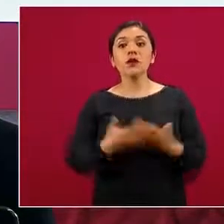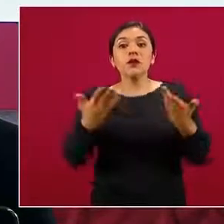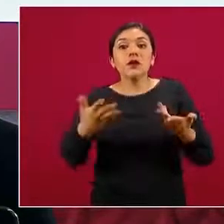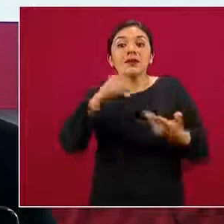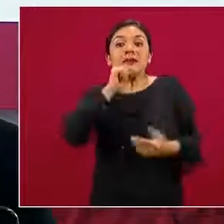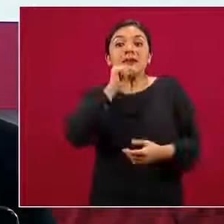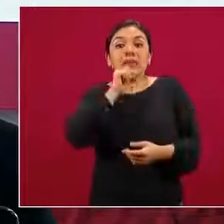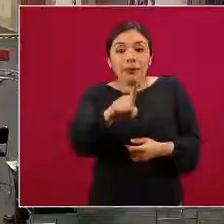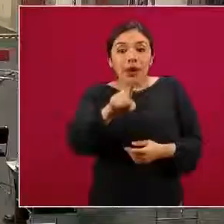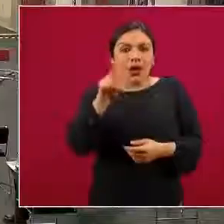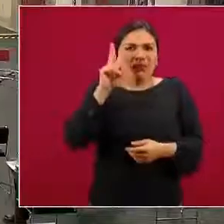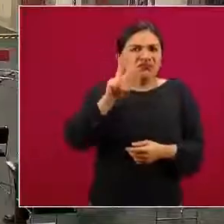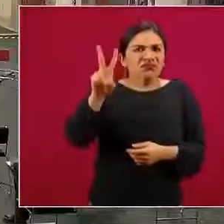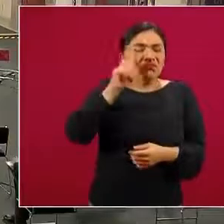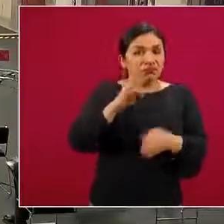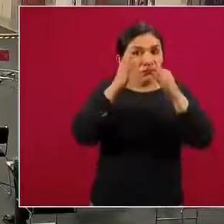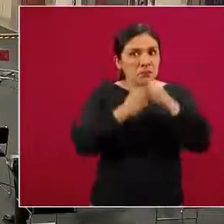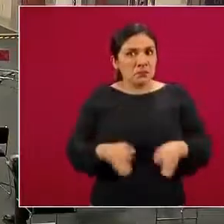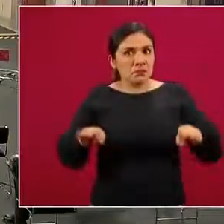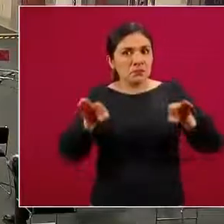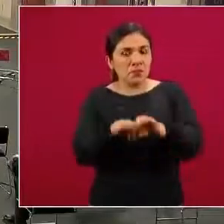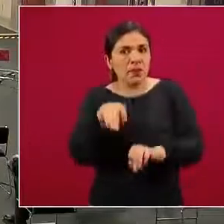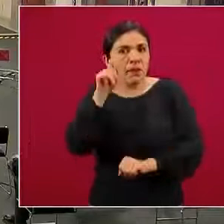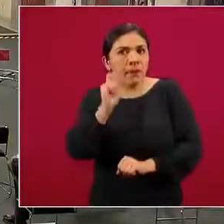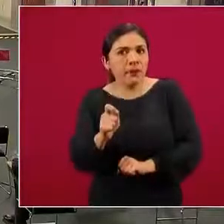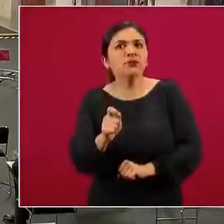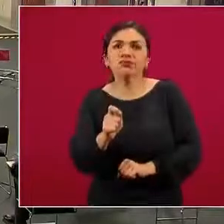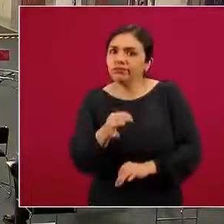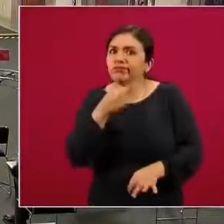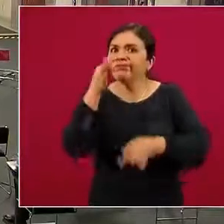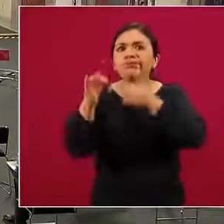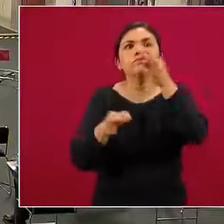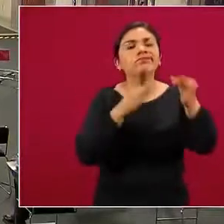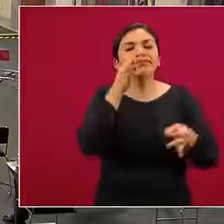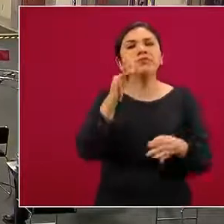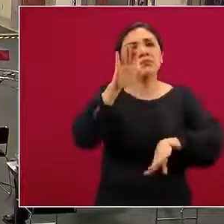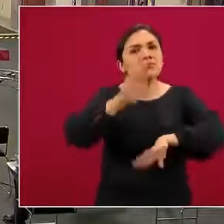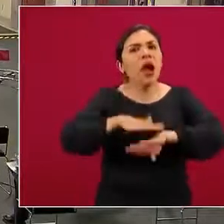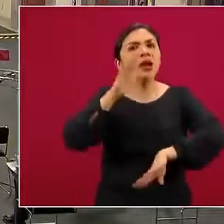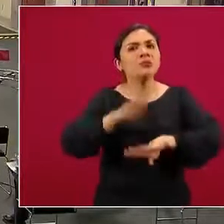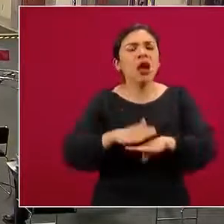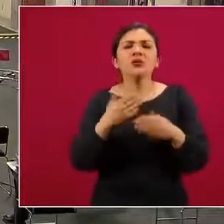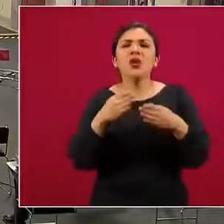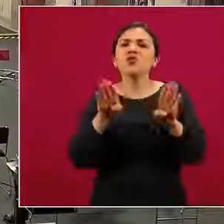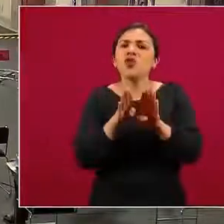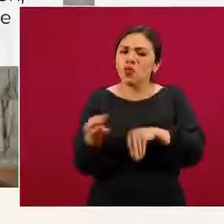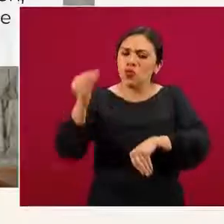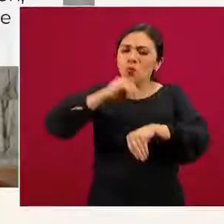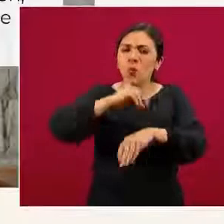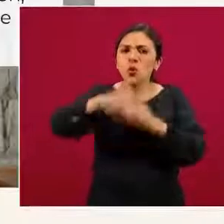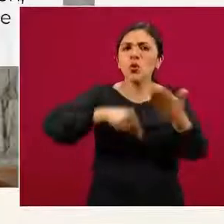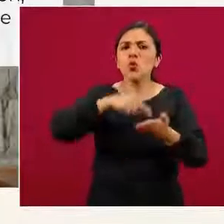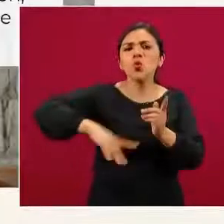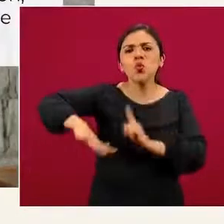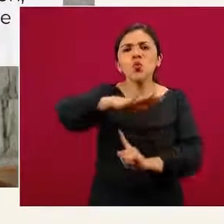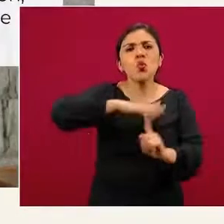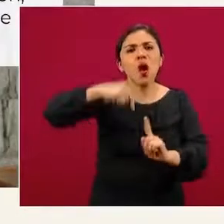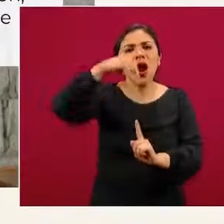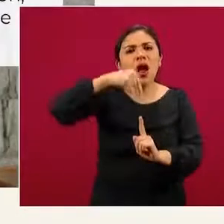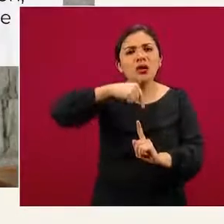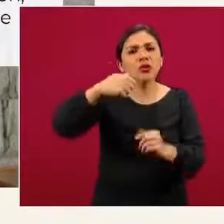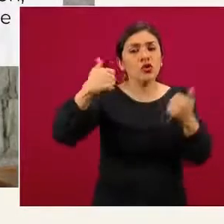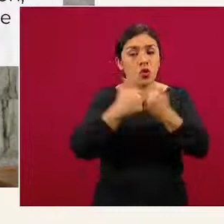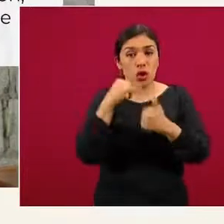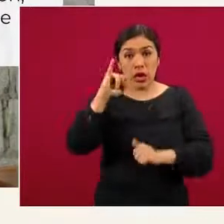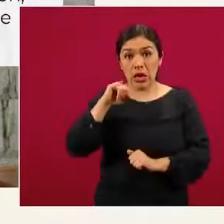También hemos visto la importancia de hacer un llamado y de abrir un espacio y hemos hecho desde